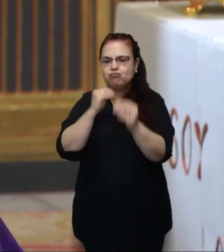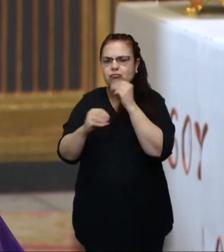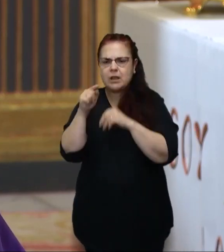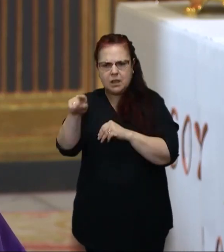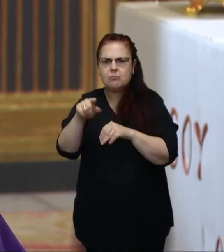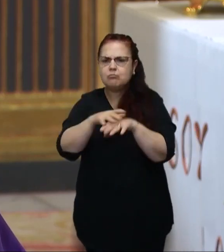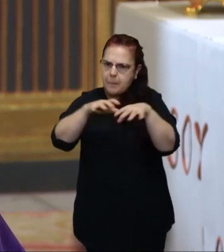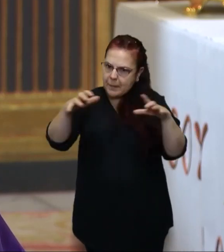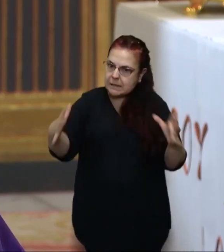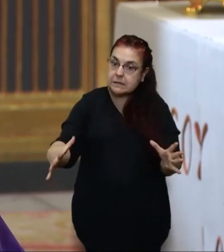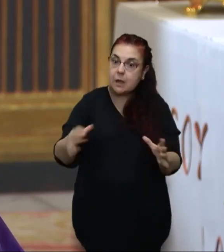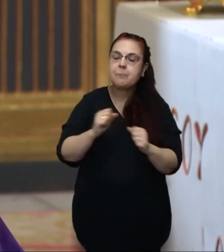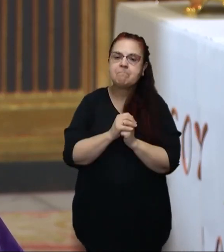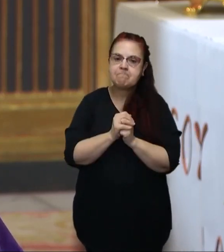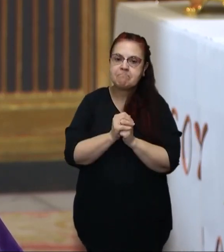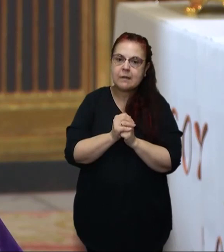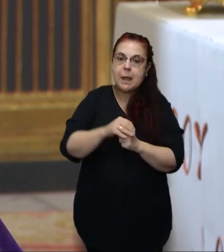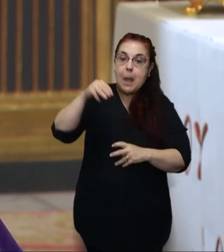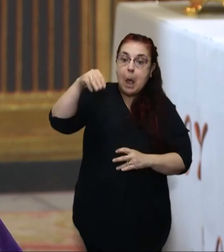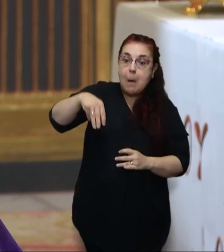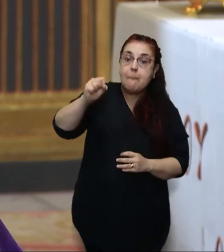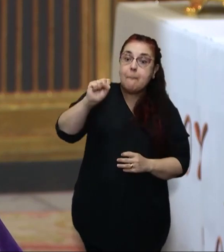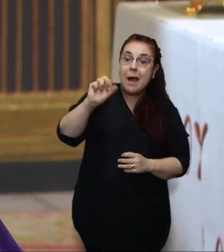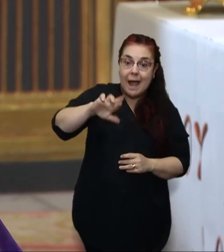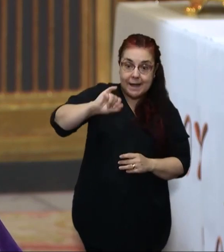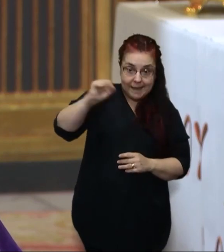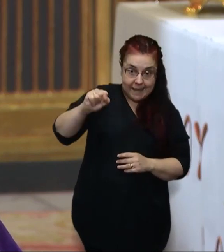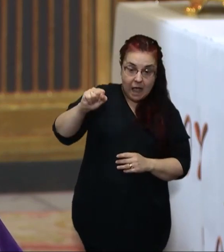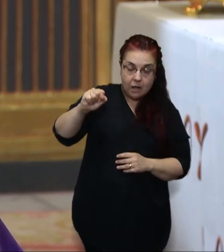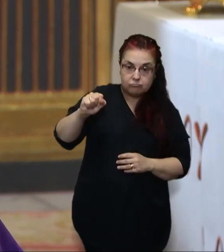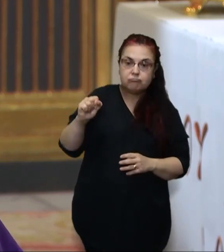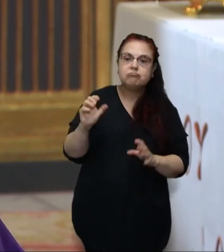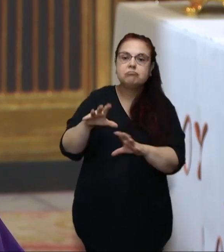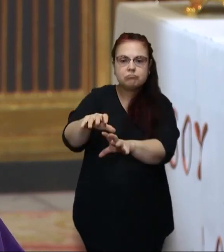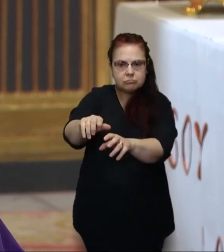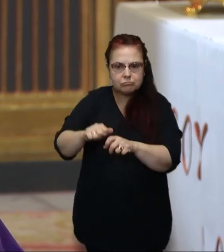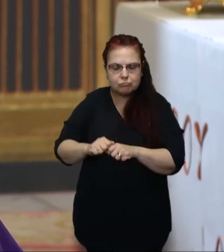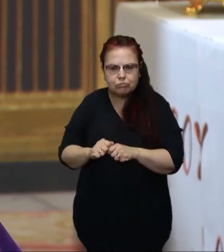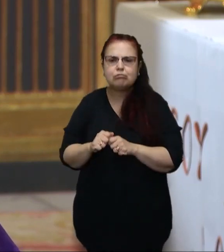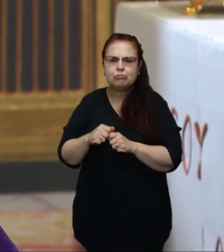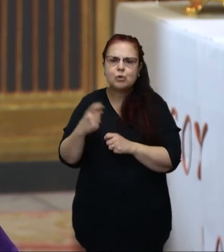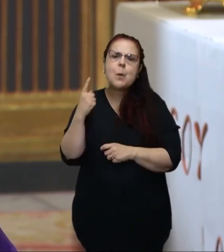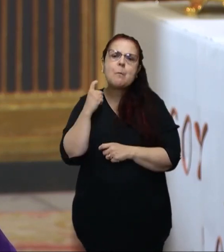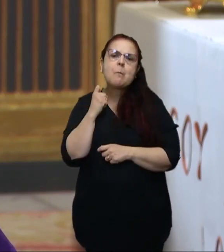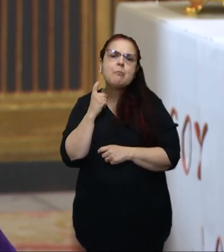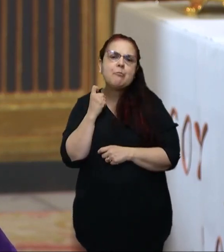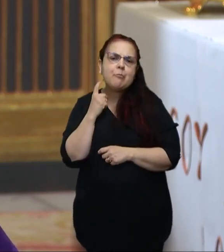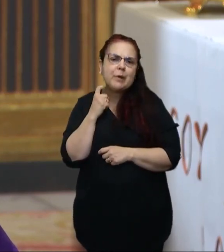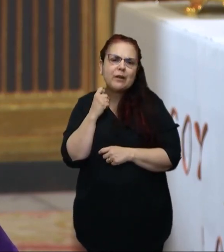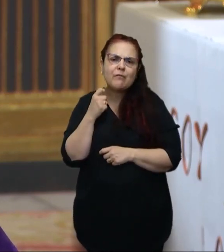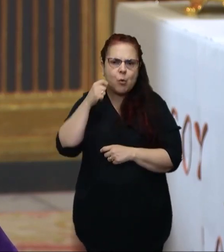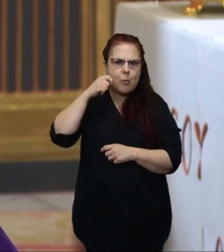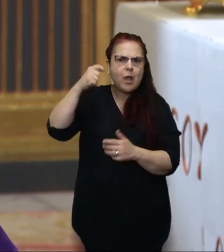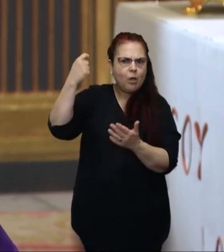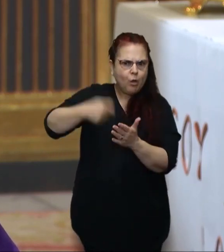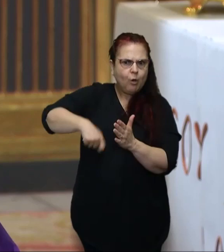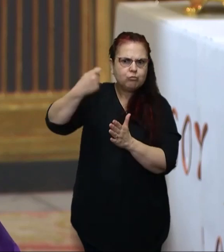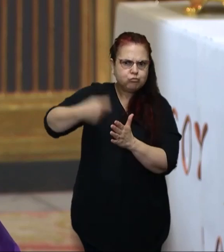María tomó una libra de perfume de nardo, auténtico y